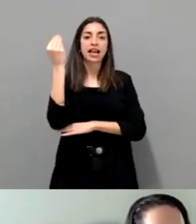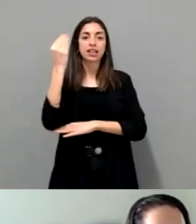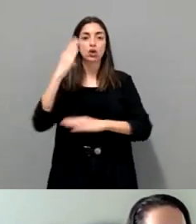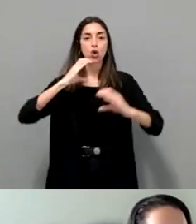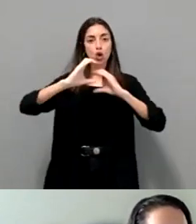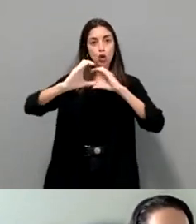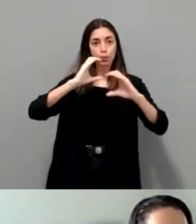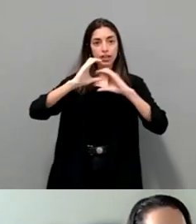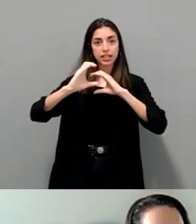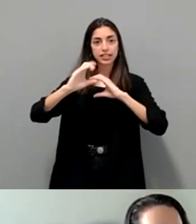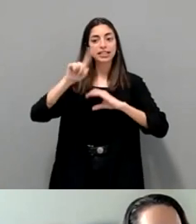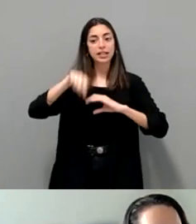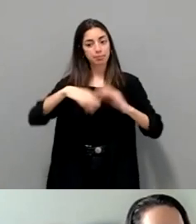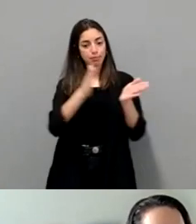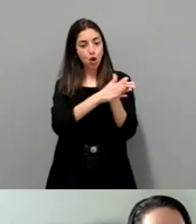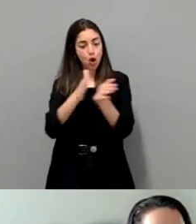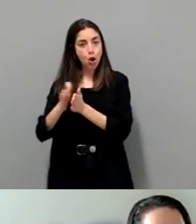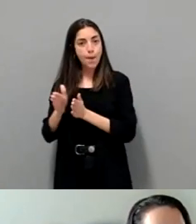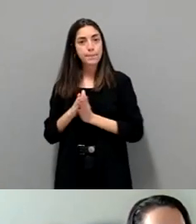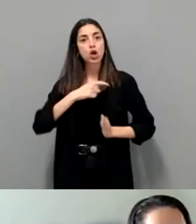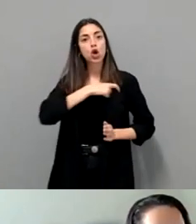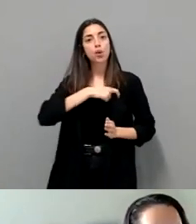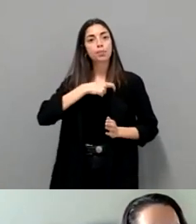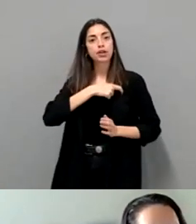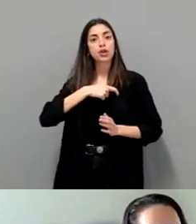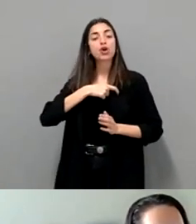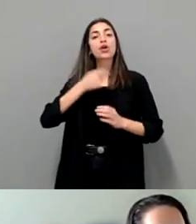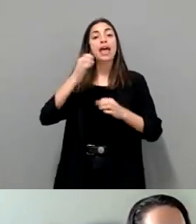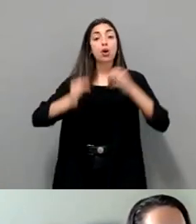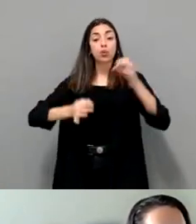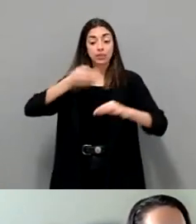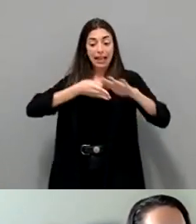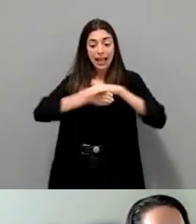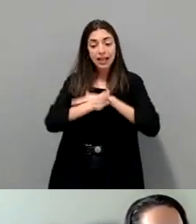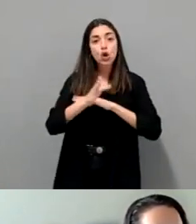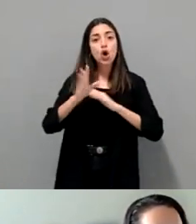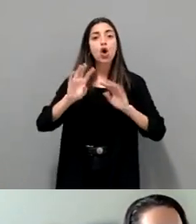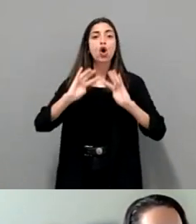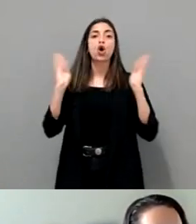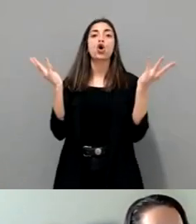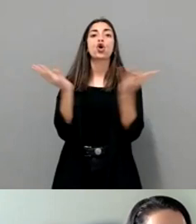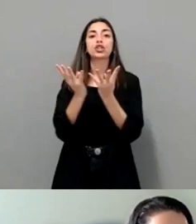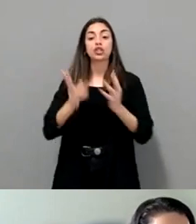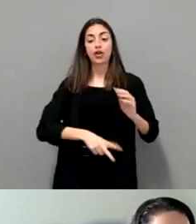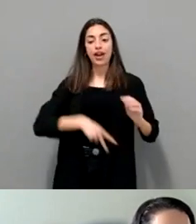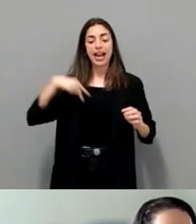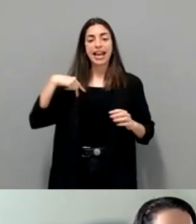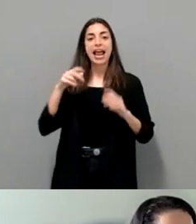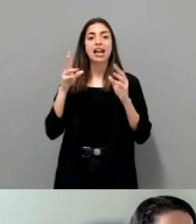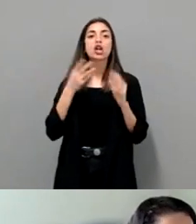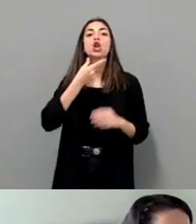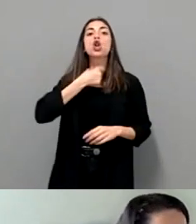y compañeras de la Comisión de Acceso a la Justicia del Consejo General de Logopedas.